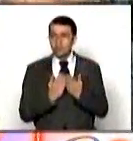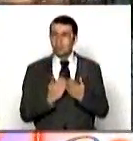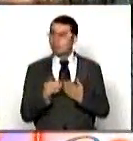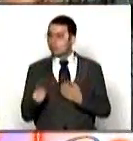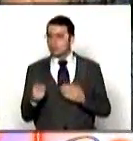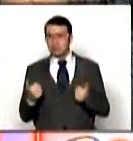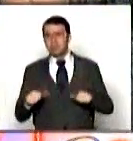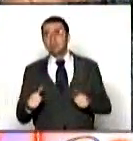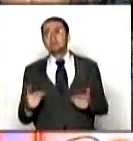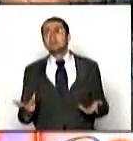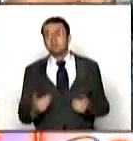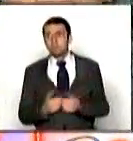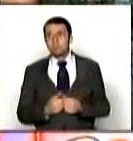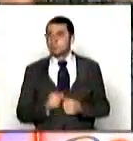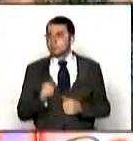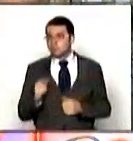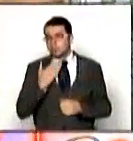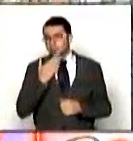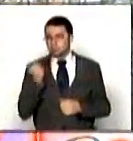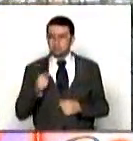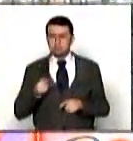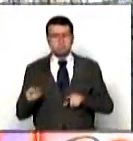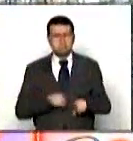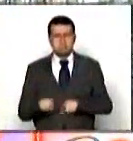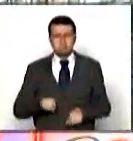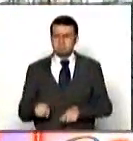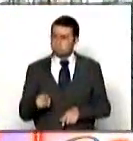índice de mejoramiento de comportamiento escolar?